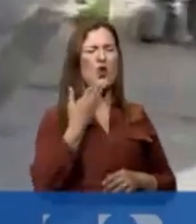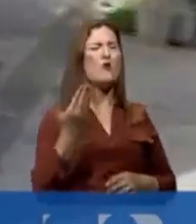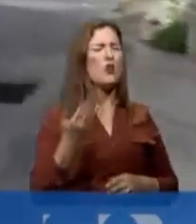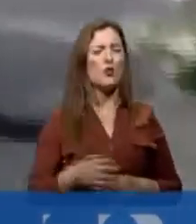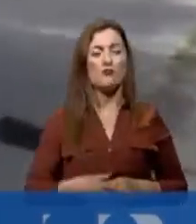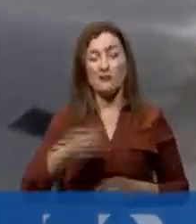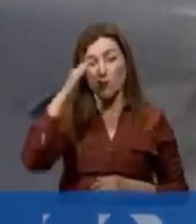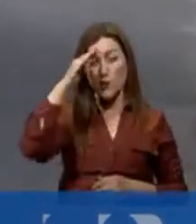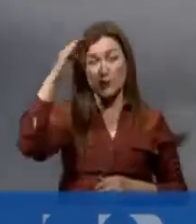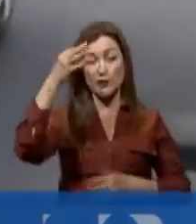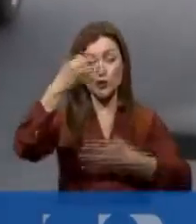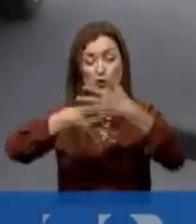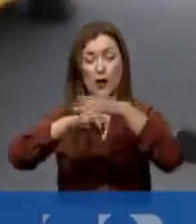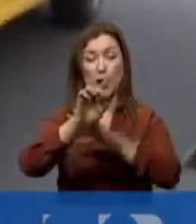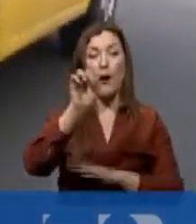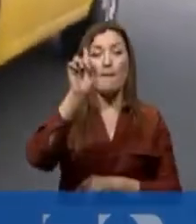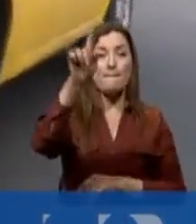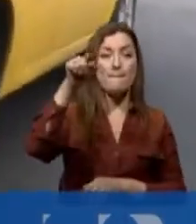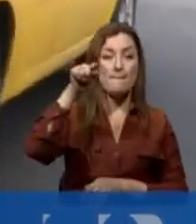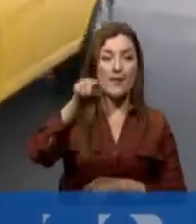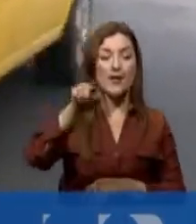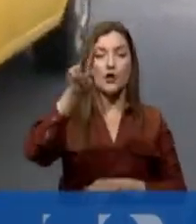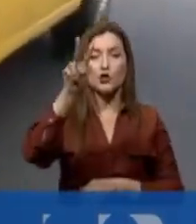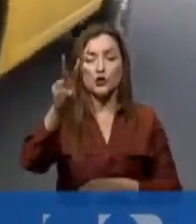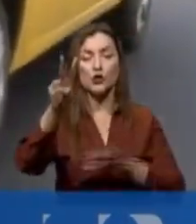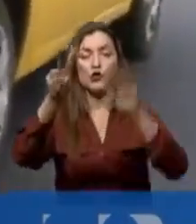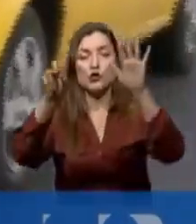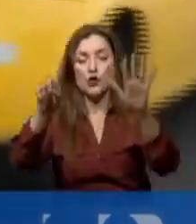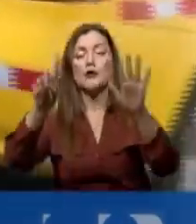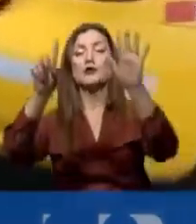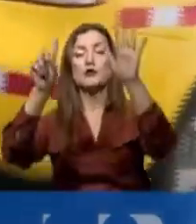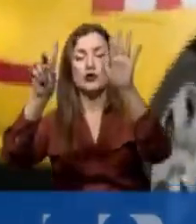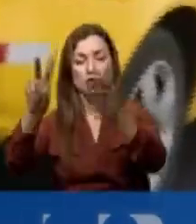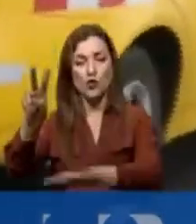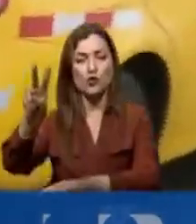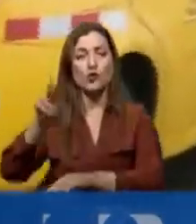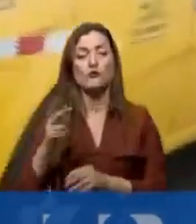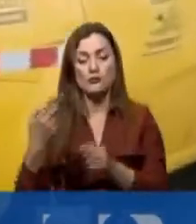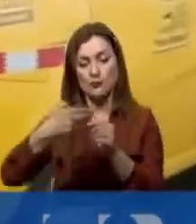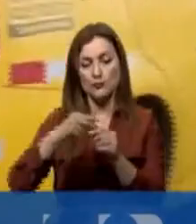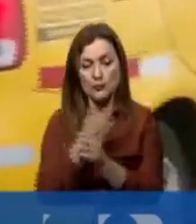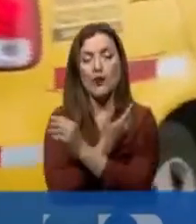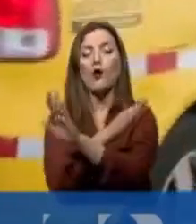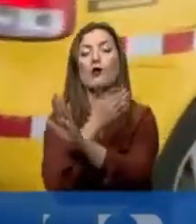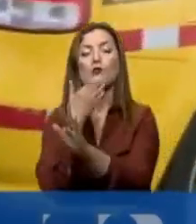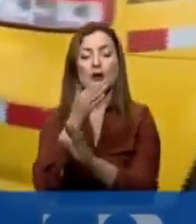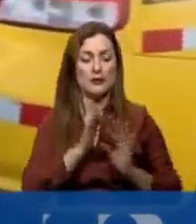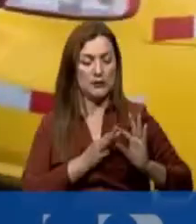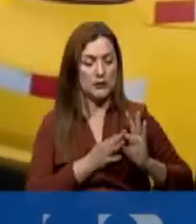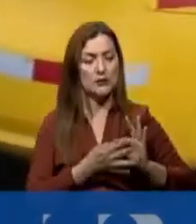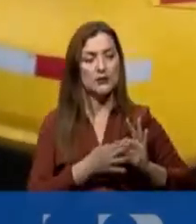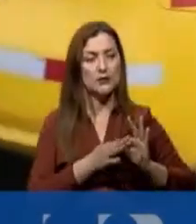total 1,262 uniformados que se unen a la institución, al eje preventivo. En Calderón